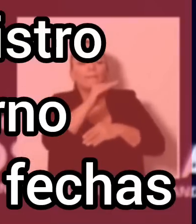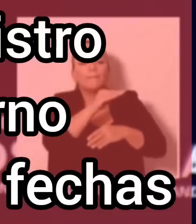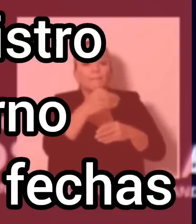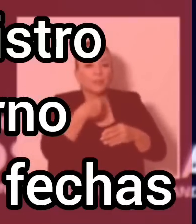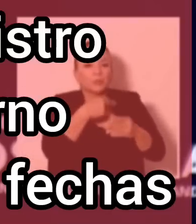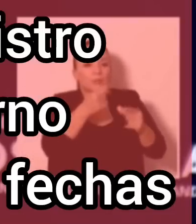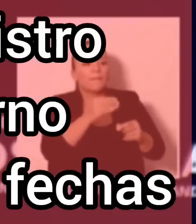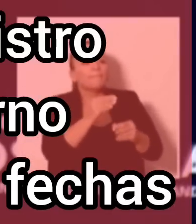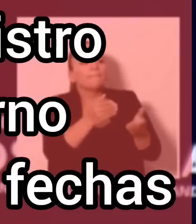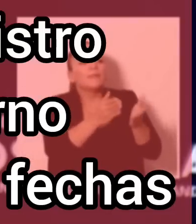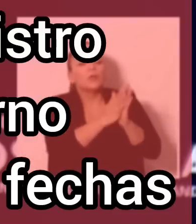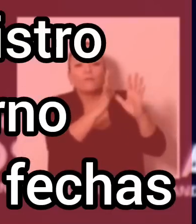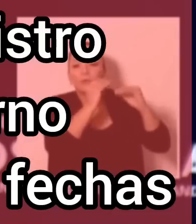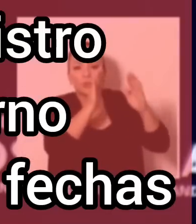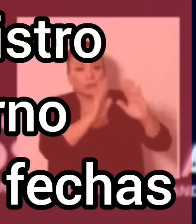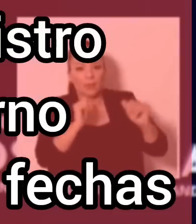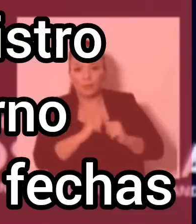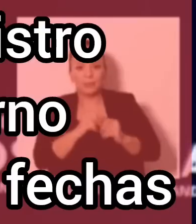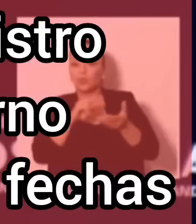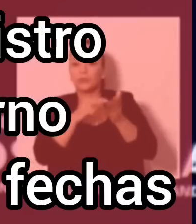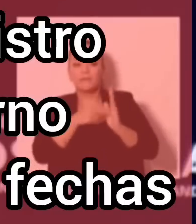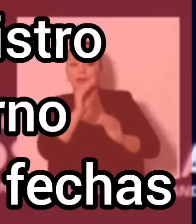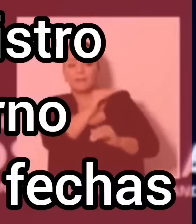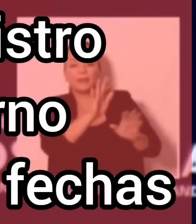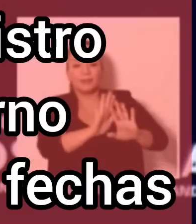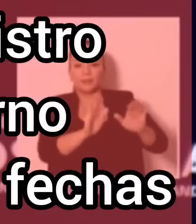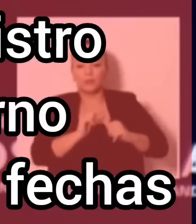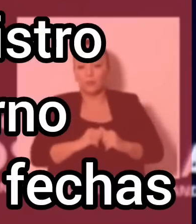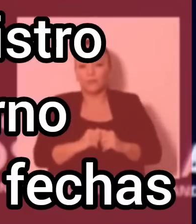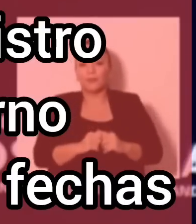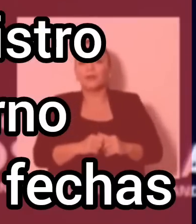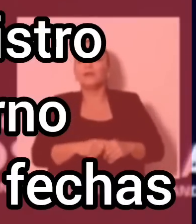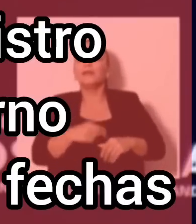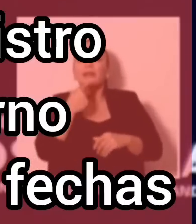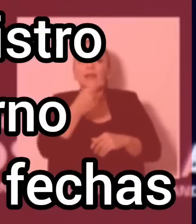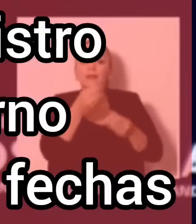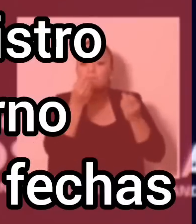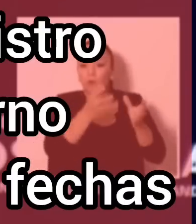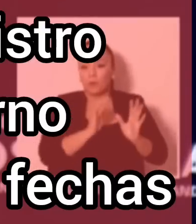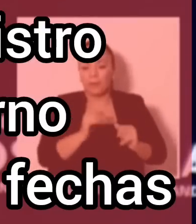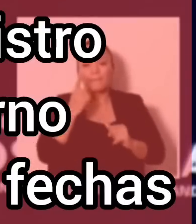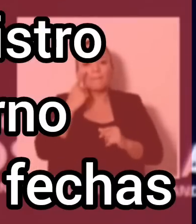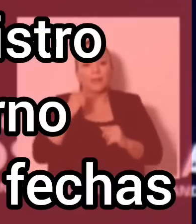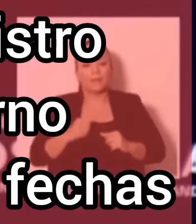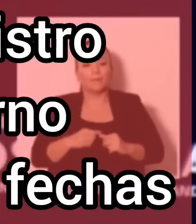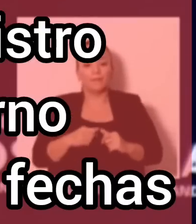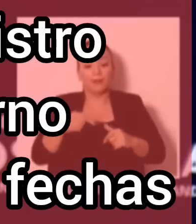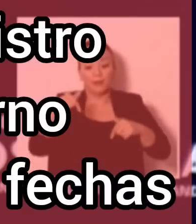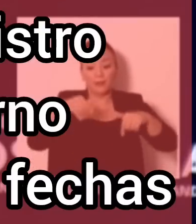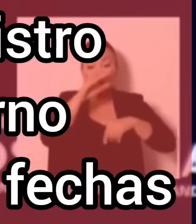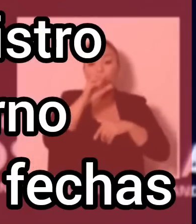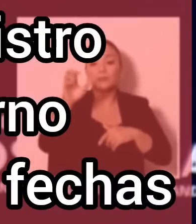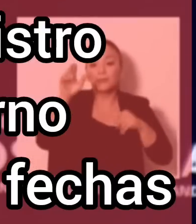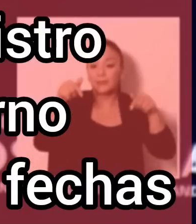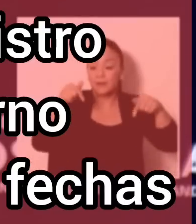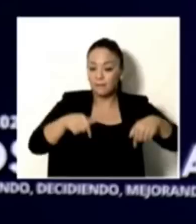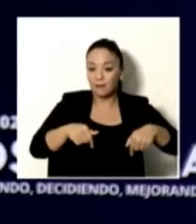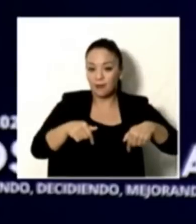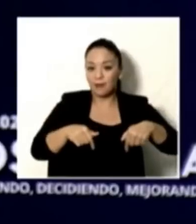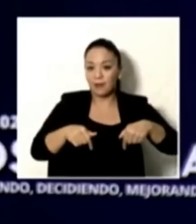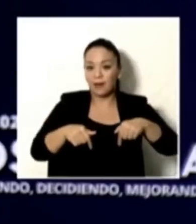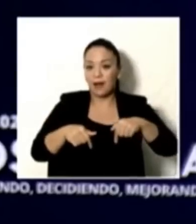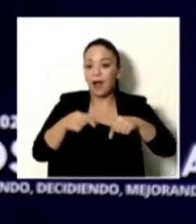le hace una advertencia. Le dice que nuestro sistema tiene una disposición que puede verse